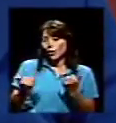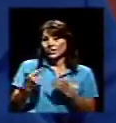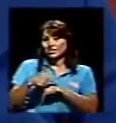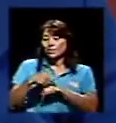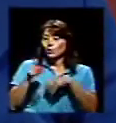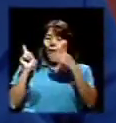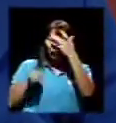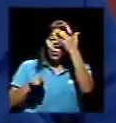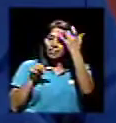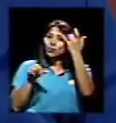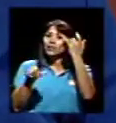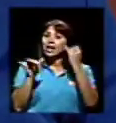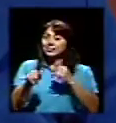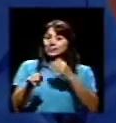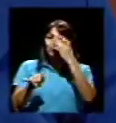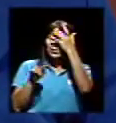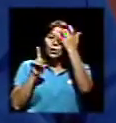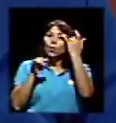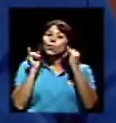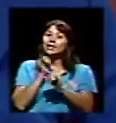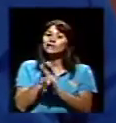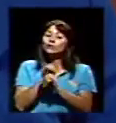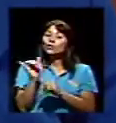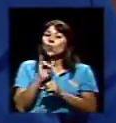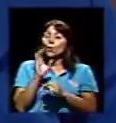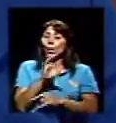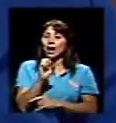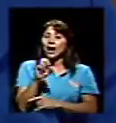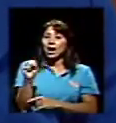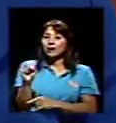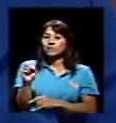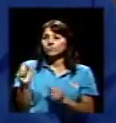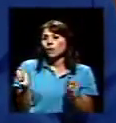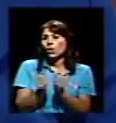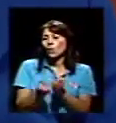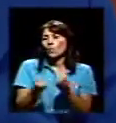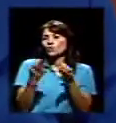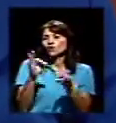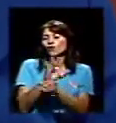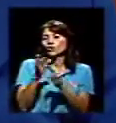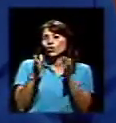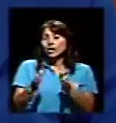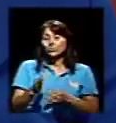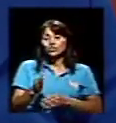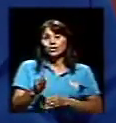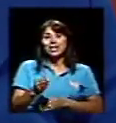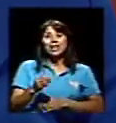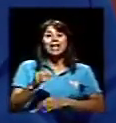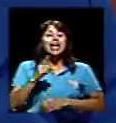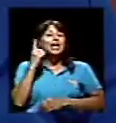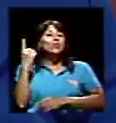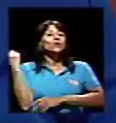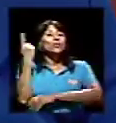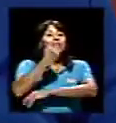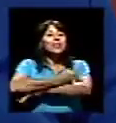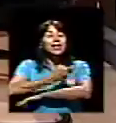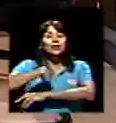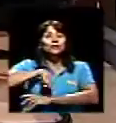Una institución como la Caja, con tantos funcionarios, solo diariamente nosotros atendemos 40,000